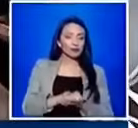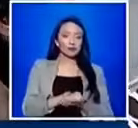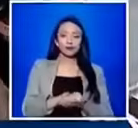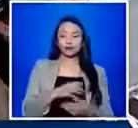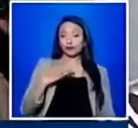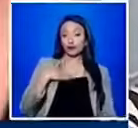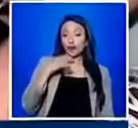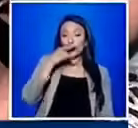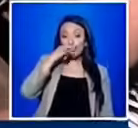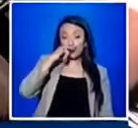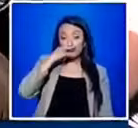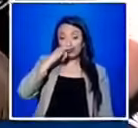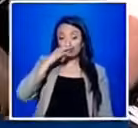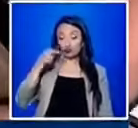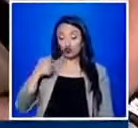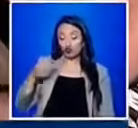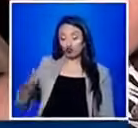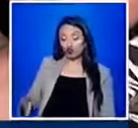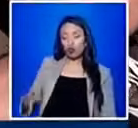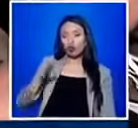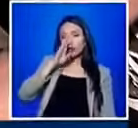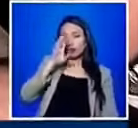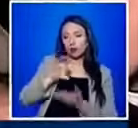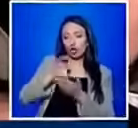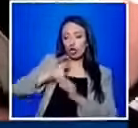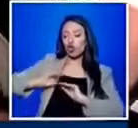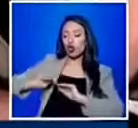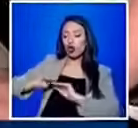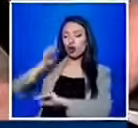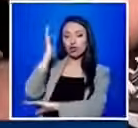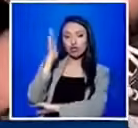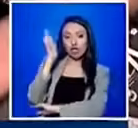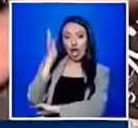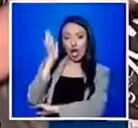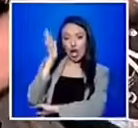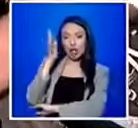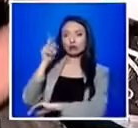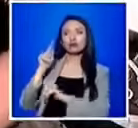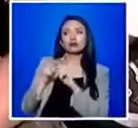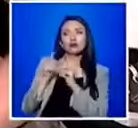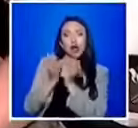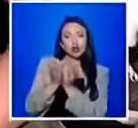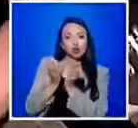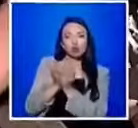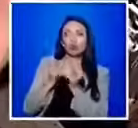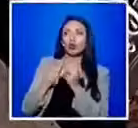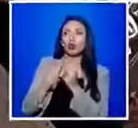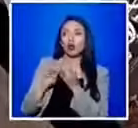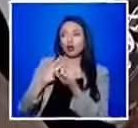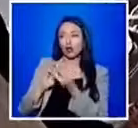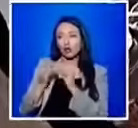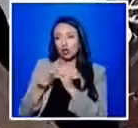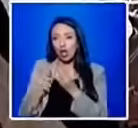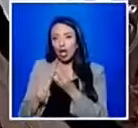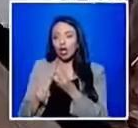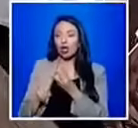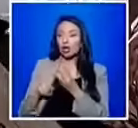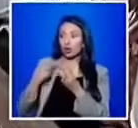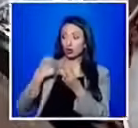desde chiquito recuerdo que el colegio hacía charlas sobre esto de reciclar, reutilizar. ¿Qué has sembrado este